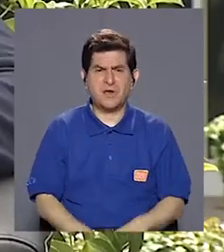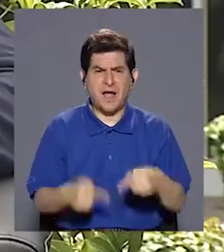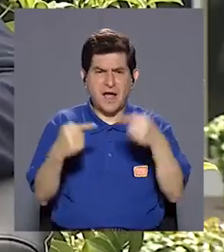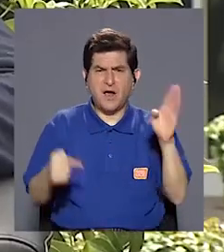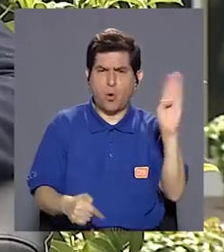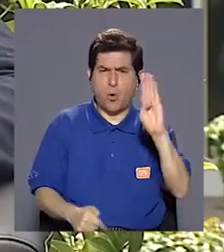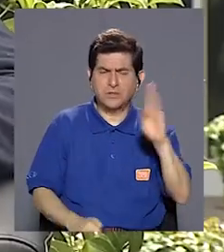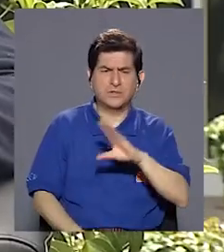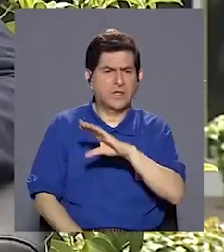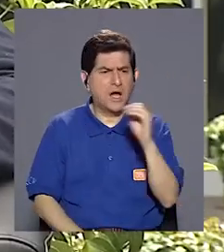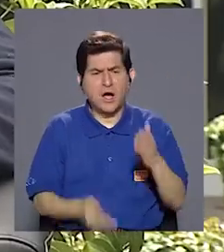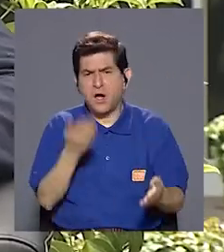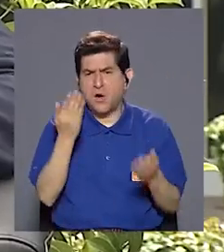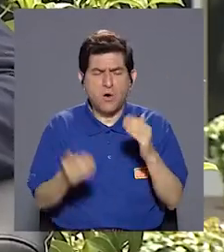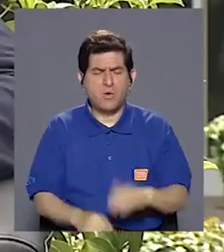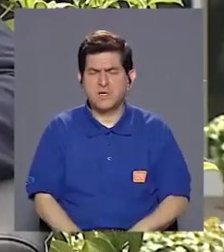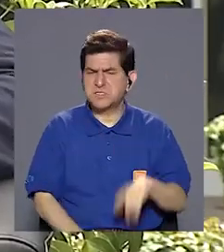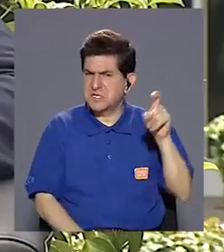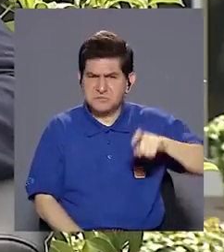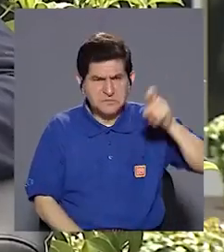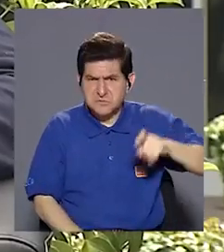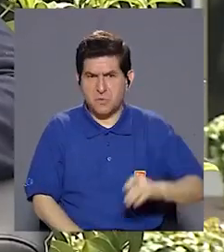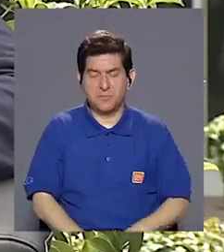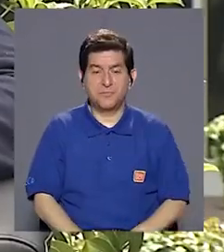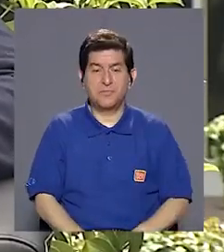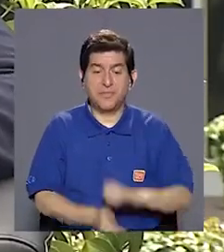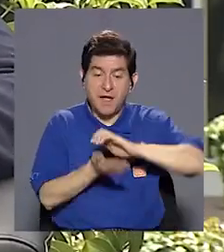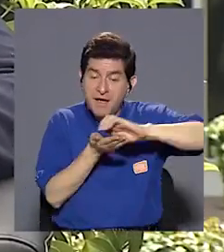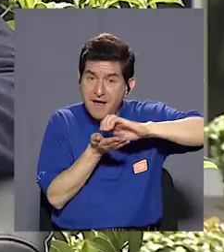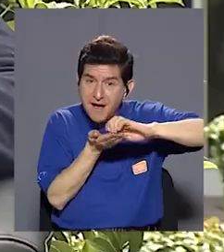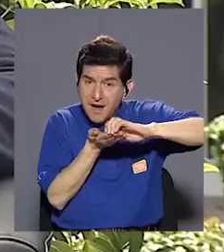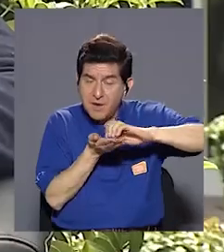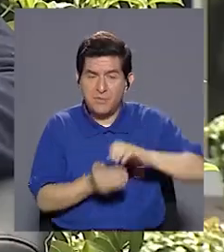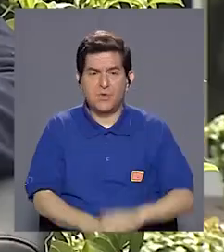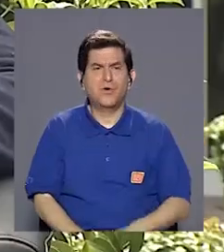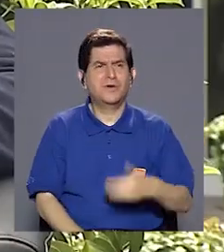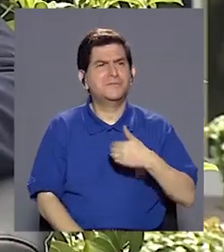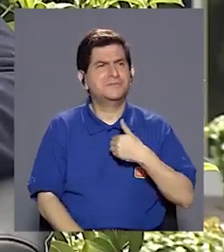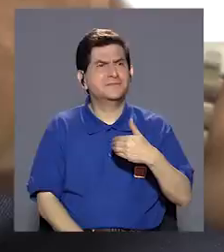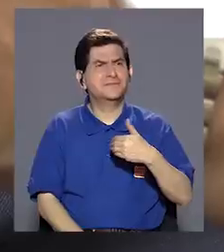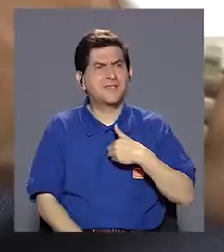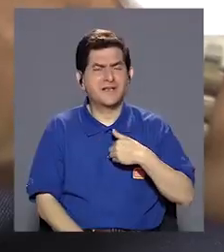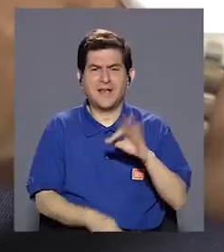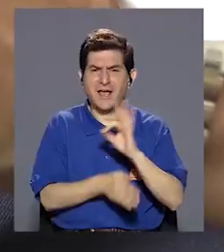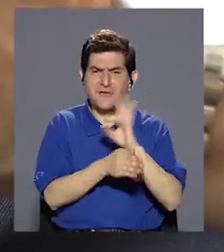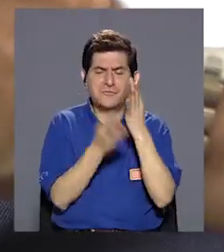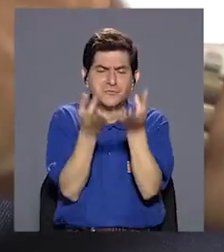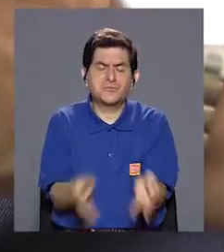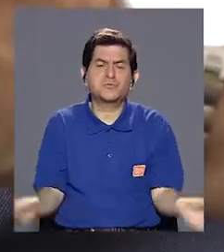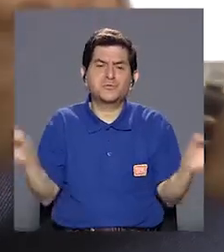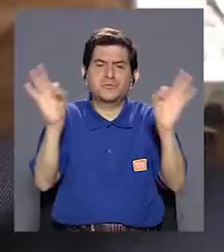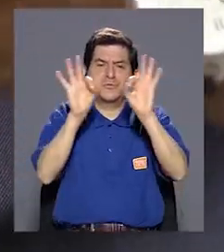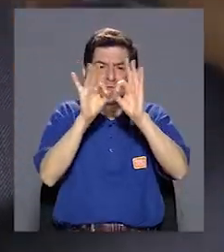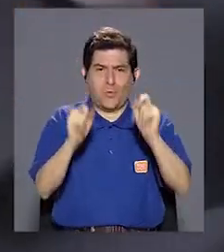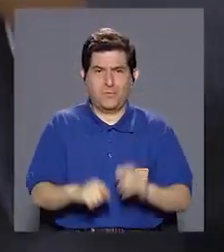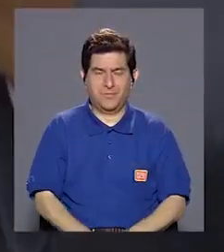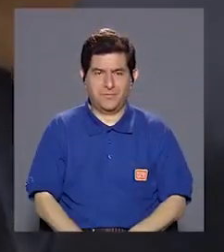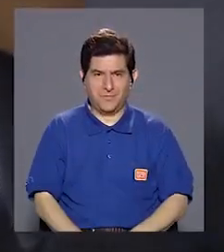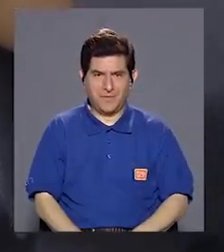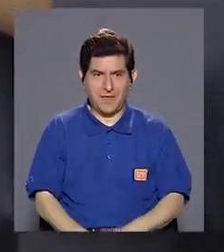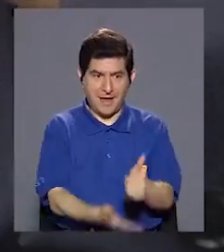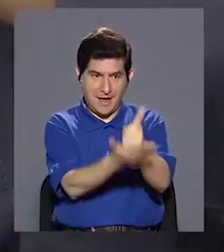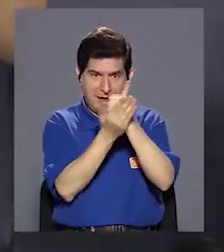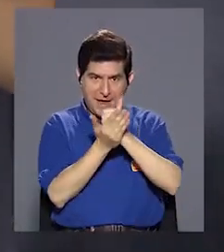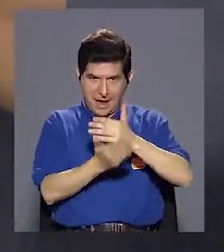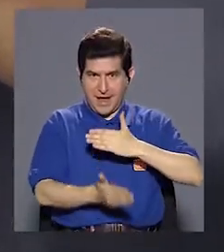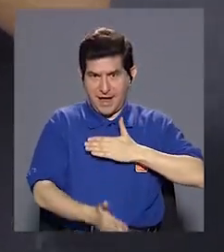bueno, puede ser antibacterial, puede ser no antibacterial. El jabón tiene básicamente una función muy importante, y es que